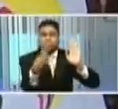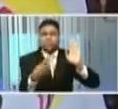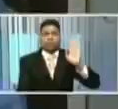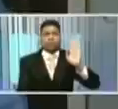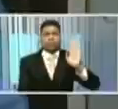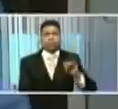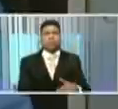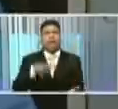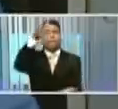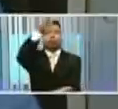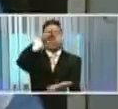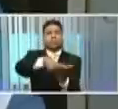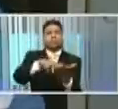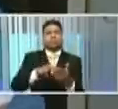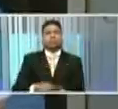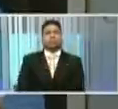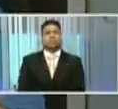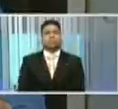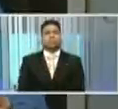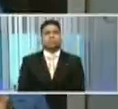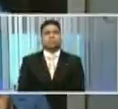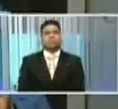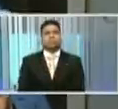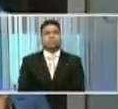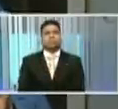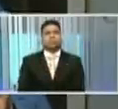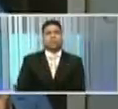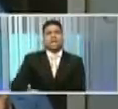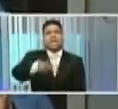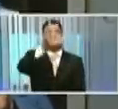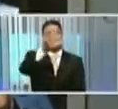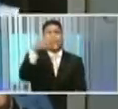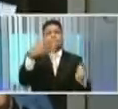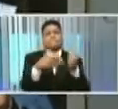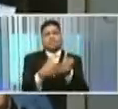la aprobación de 3.100